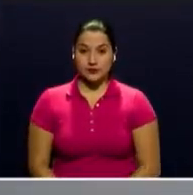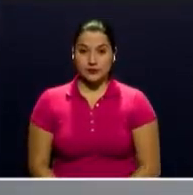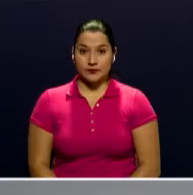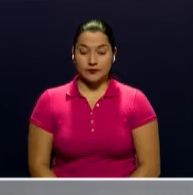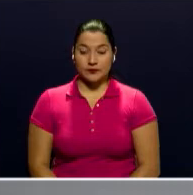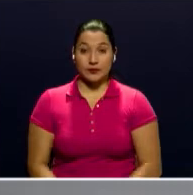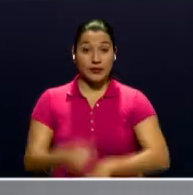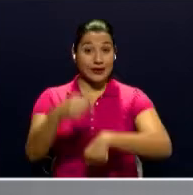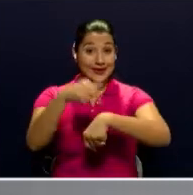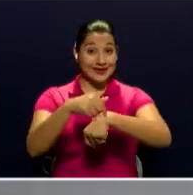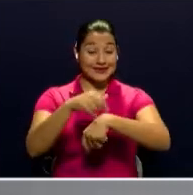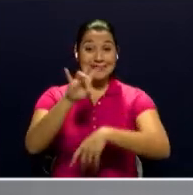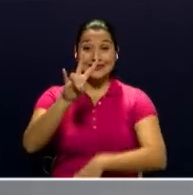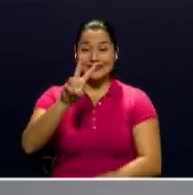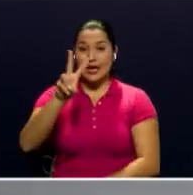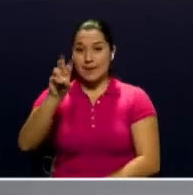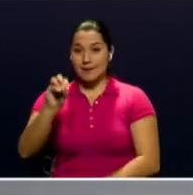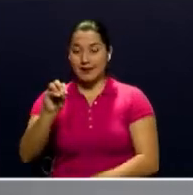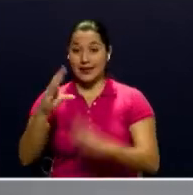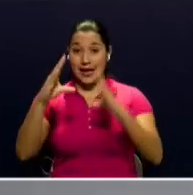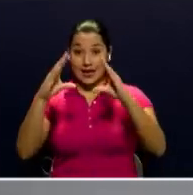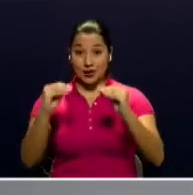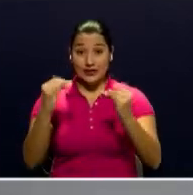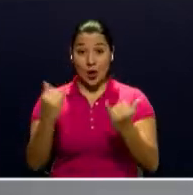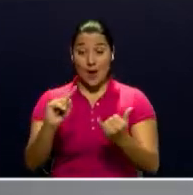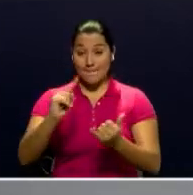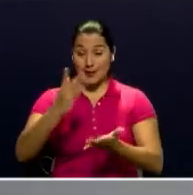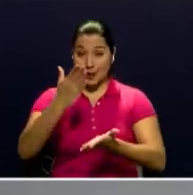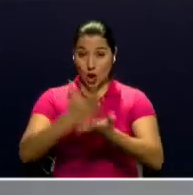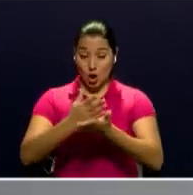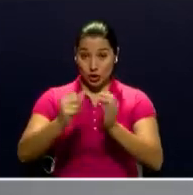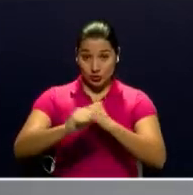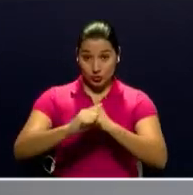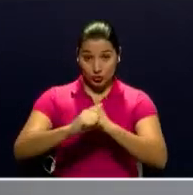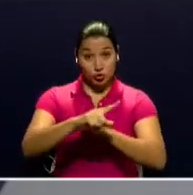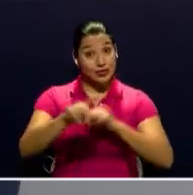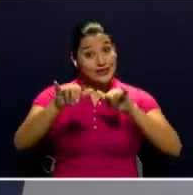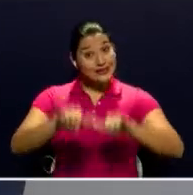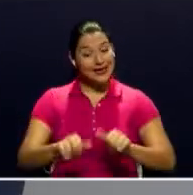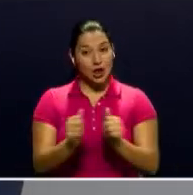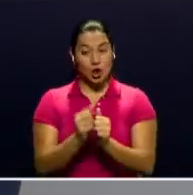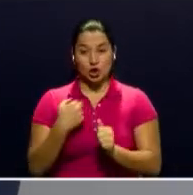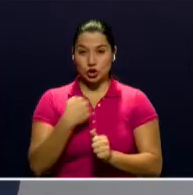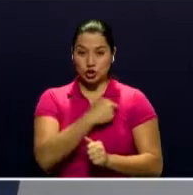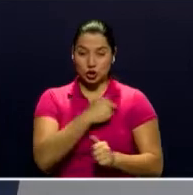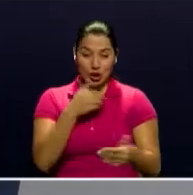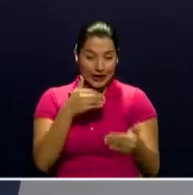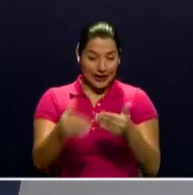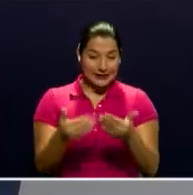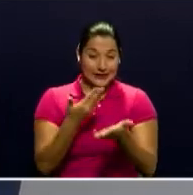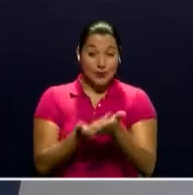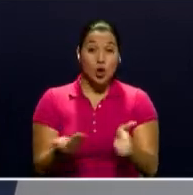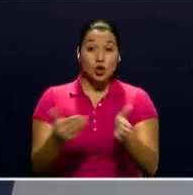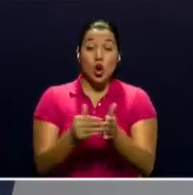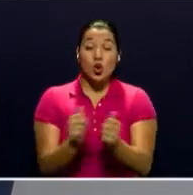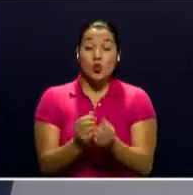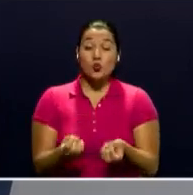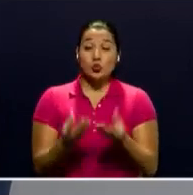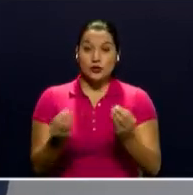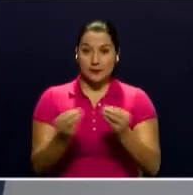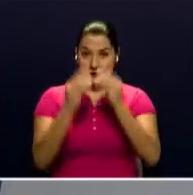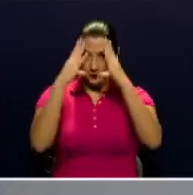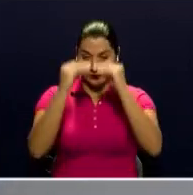Y a las 7:20 de la noche vamos a nuestro primer corte comercial. Quédese con nosotros que enseguida volvemos con mucho